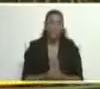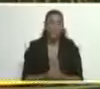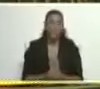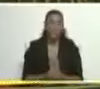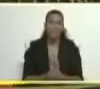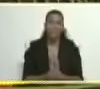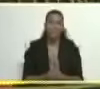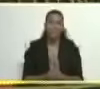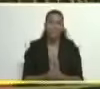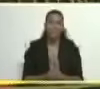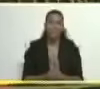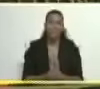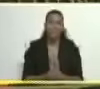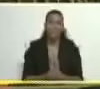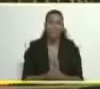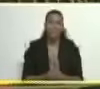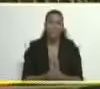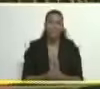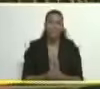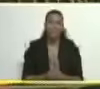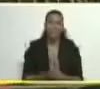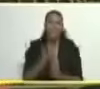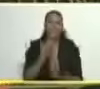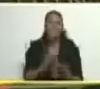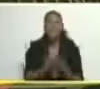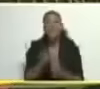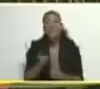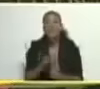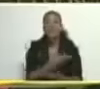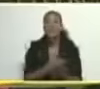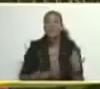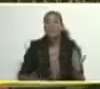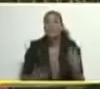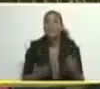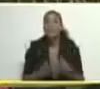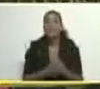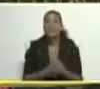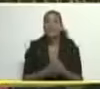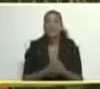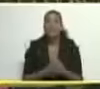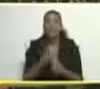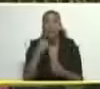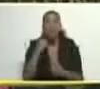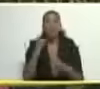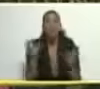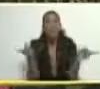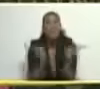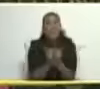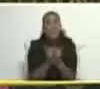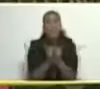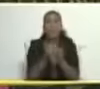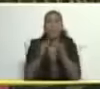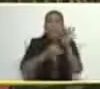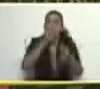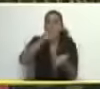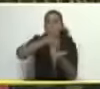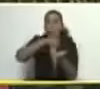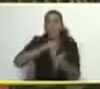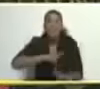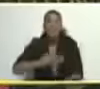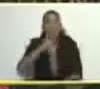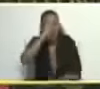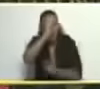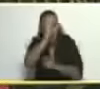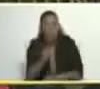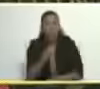Thank you, Mr. President. Gracias. I will try to be as brief as possible. De ser lo más breve posible. Quisiera